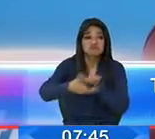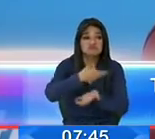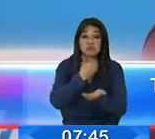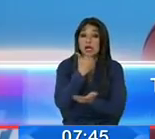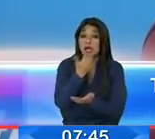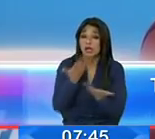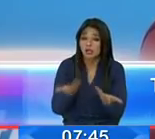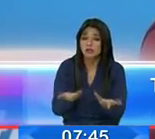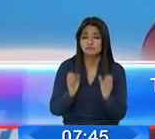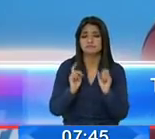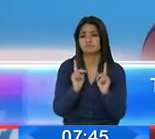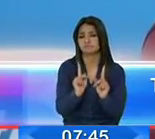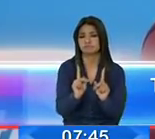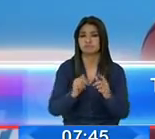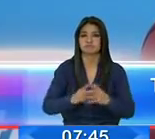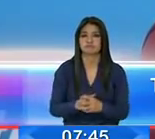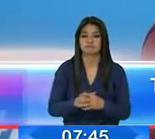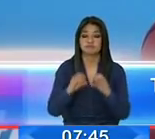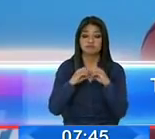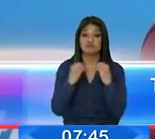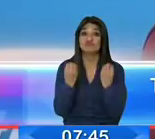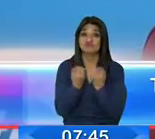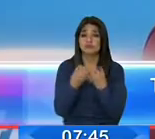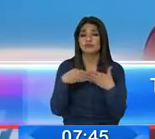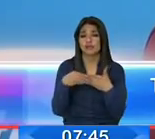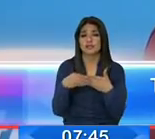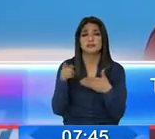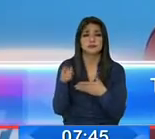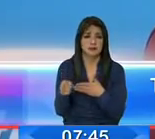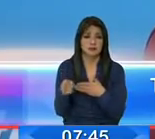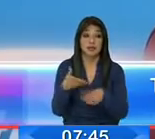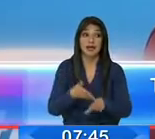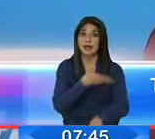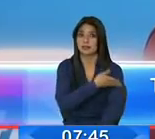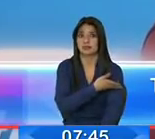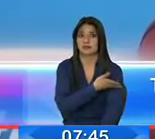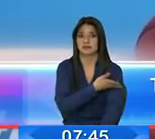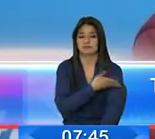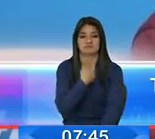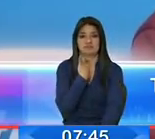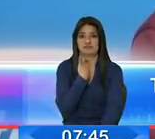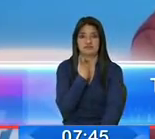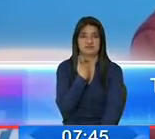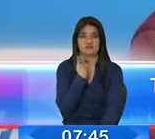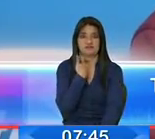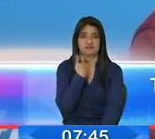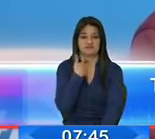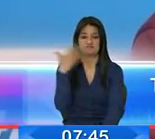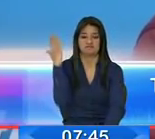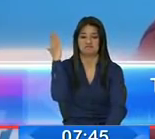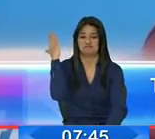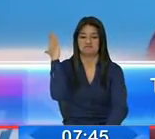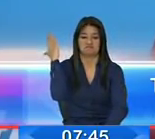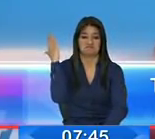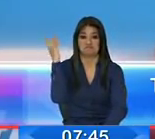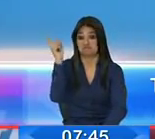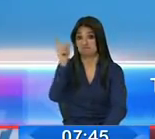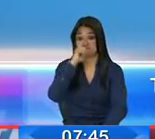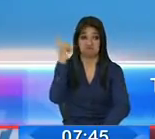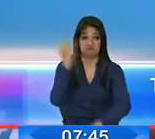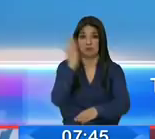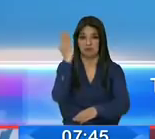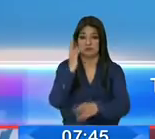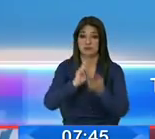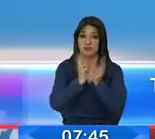es básicamente que el fondo está más flexible en cuanto a los plazos, a extender los plazos y las